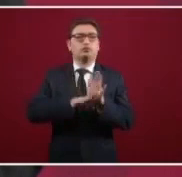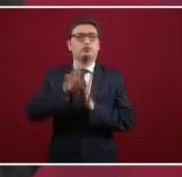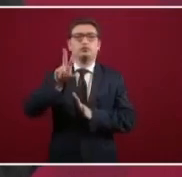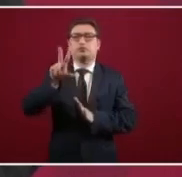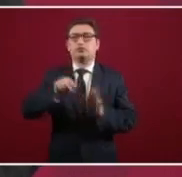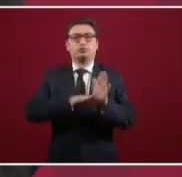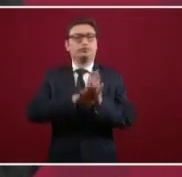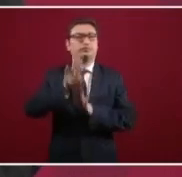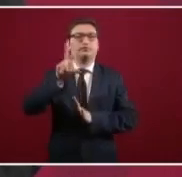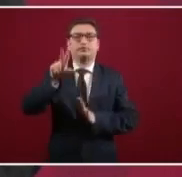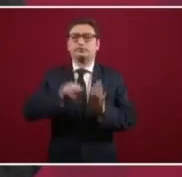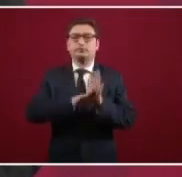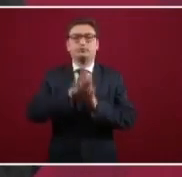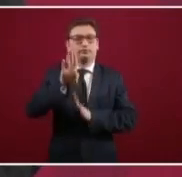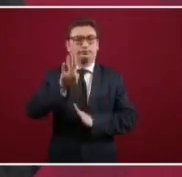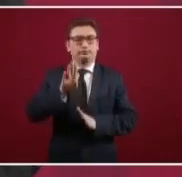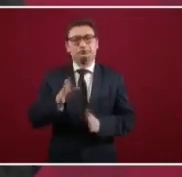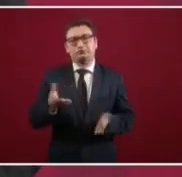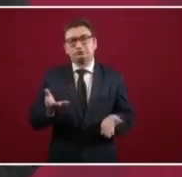pues sí